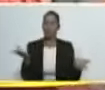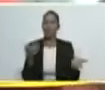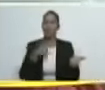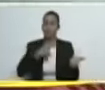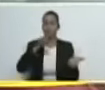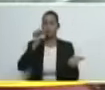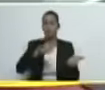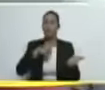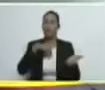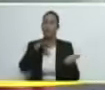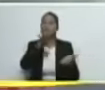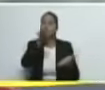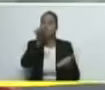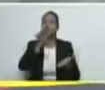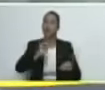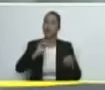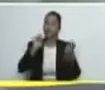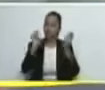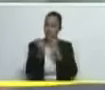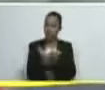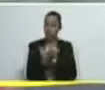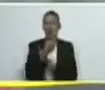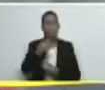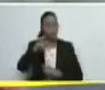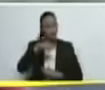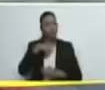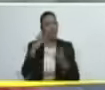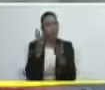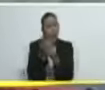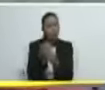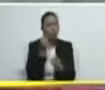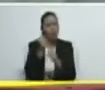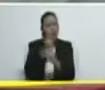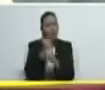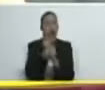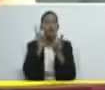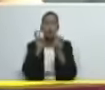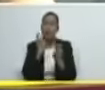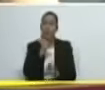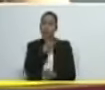grandes transformaciones, para parir juntos una nueva sociedad.